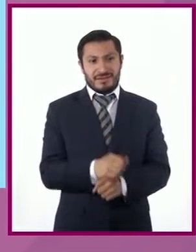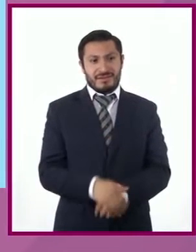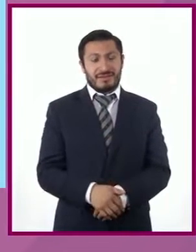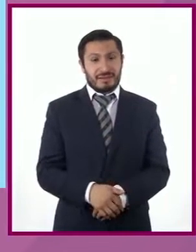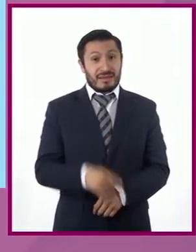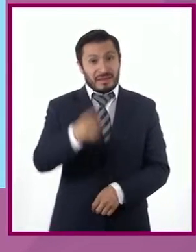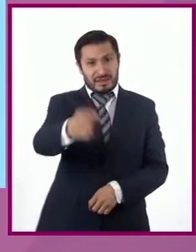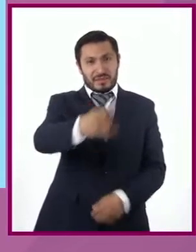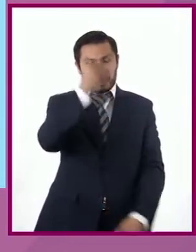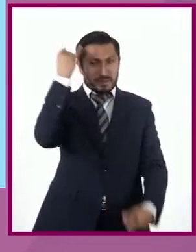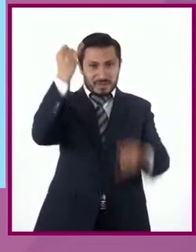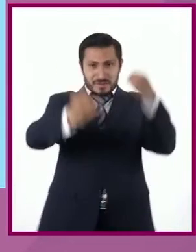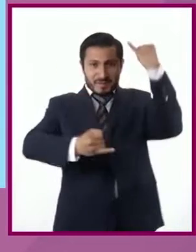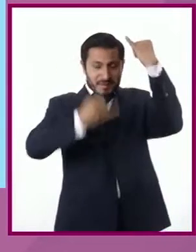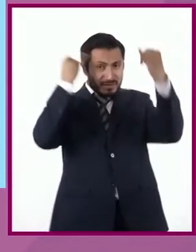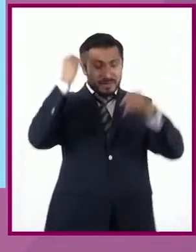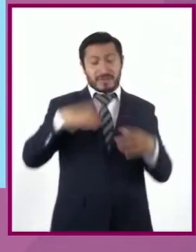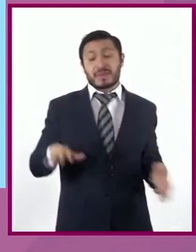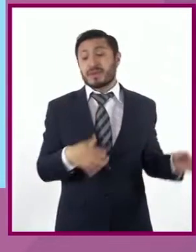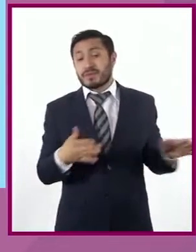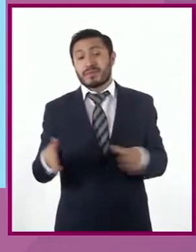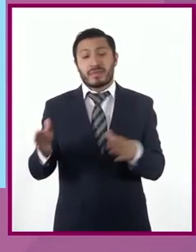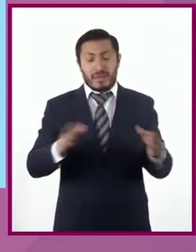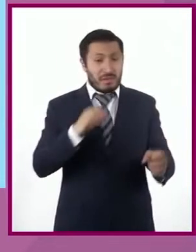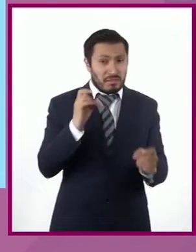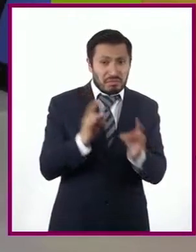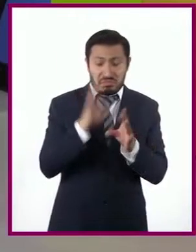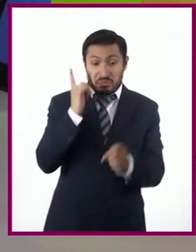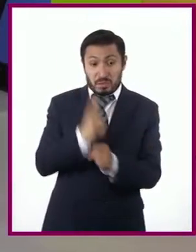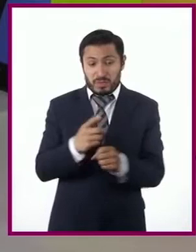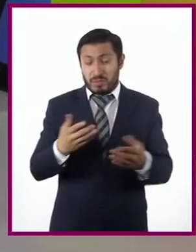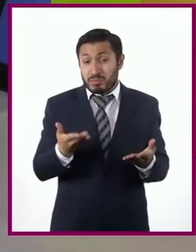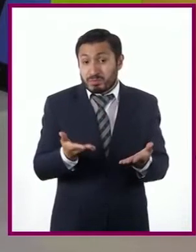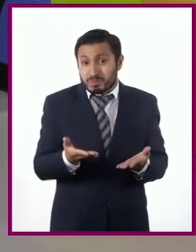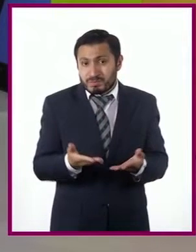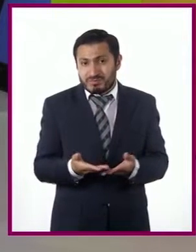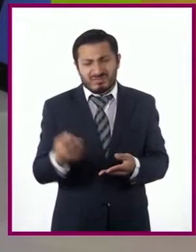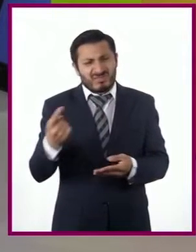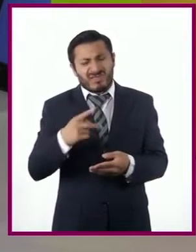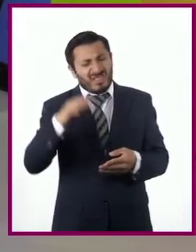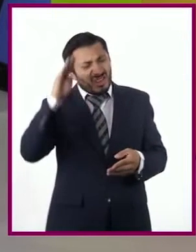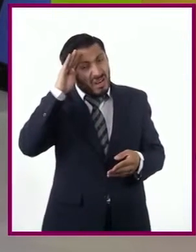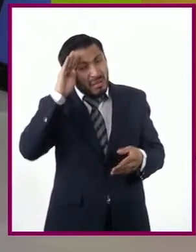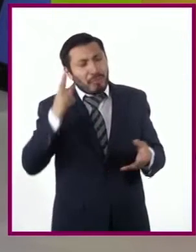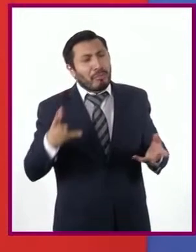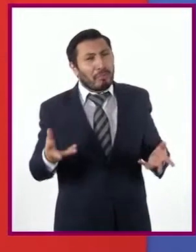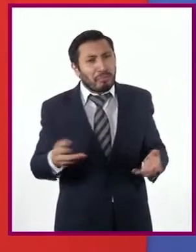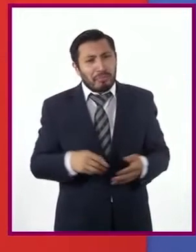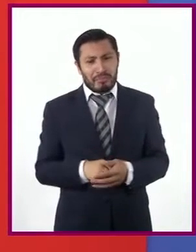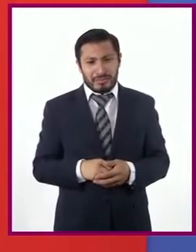Imaginen que van caminando y descubren esto. ¿A quién o qué se imaginan que pertenecen?